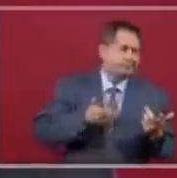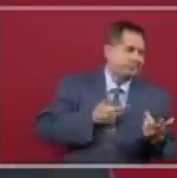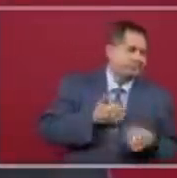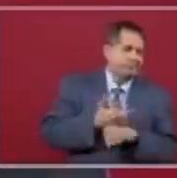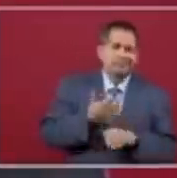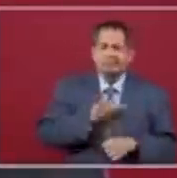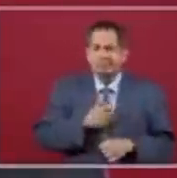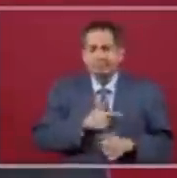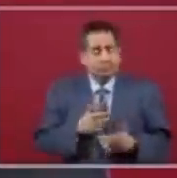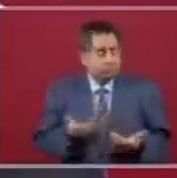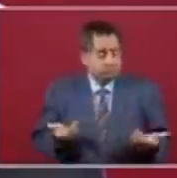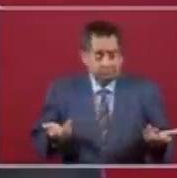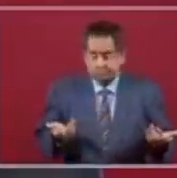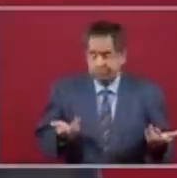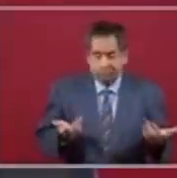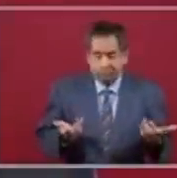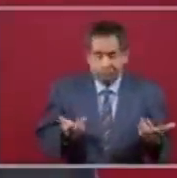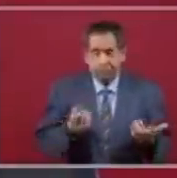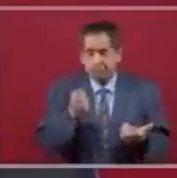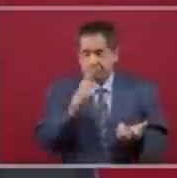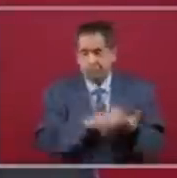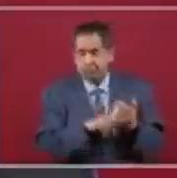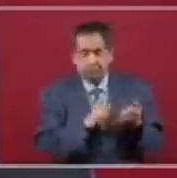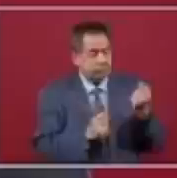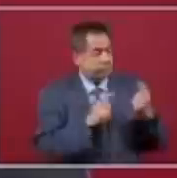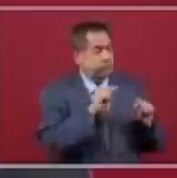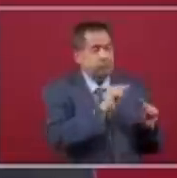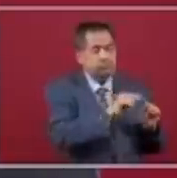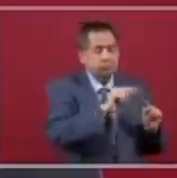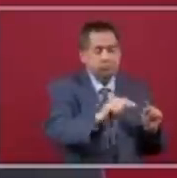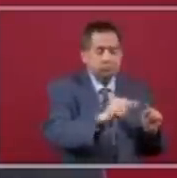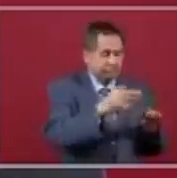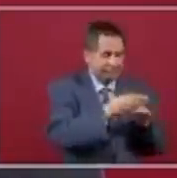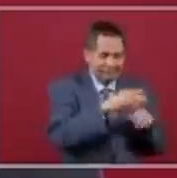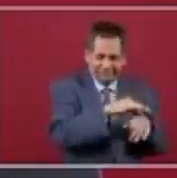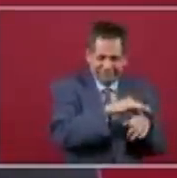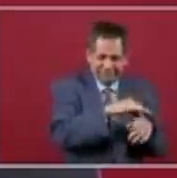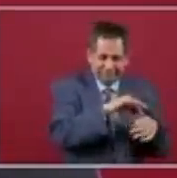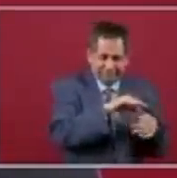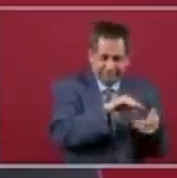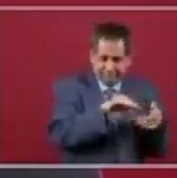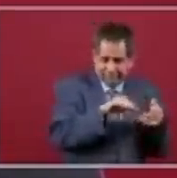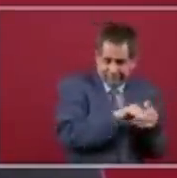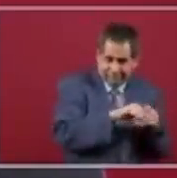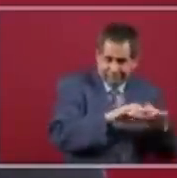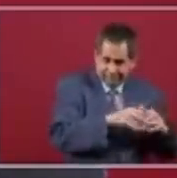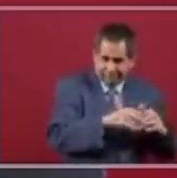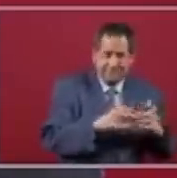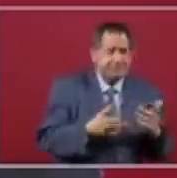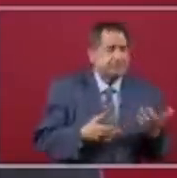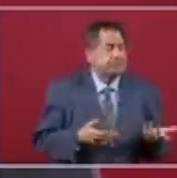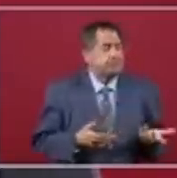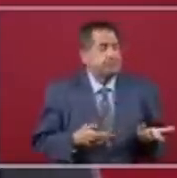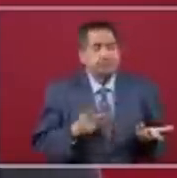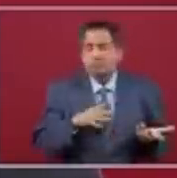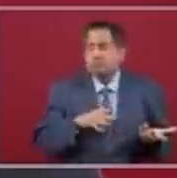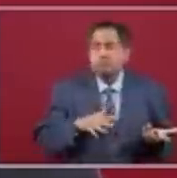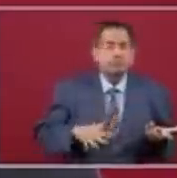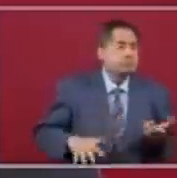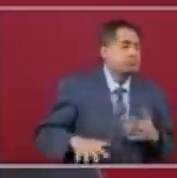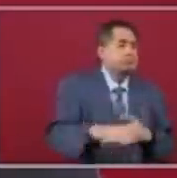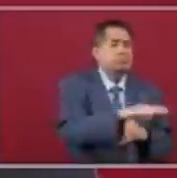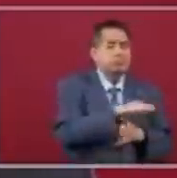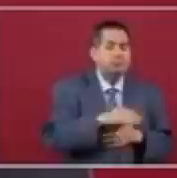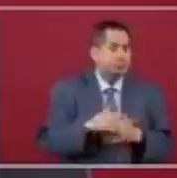inconformidad de parte de los afectados directos, pero